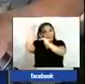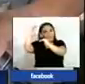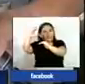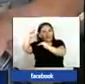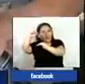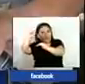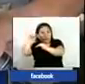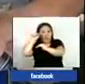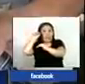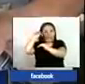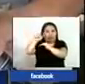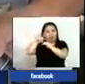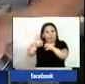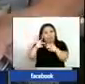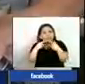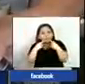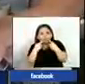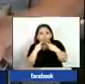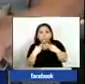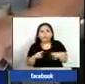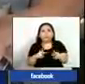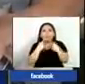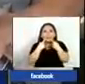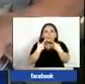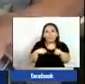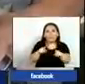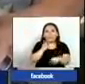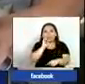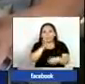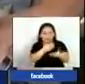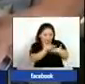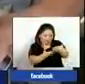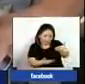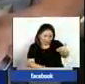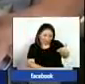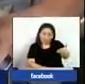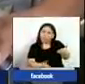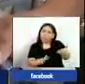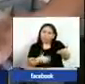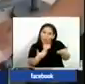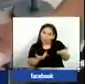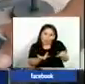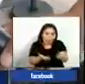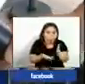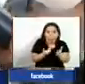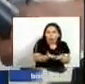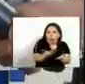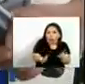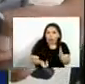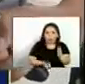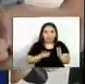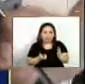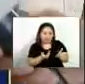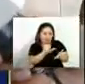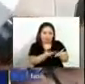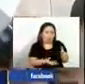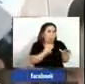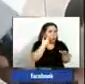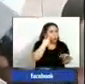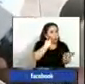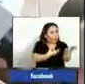que la Corte en Pleno resolvió que ante la existencia de hallazgos sobre incremento patrimonial no justificado